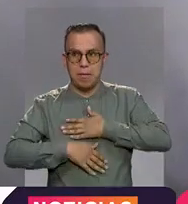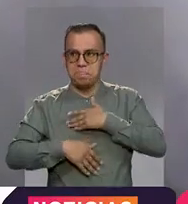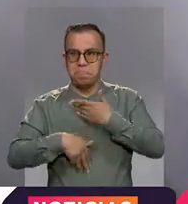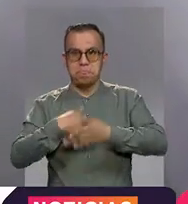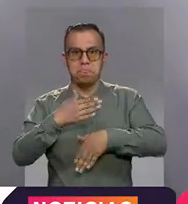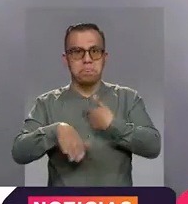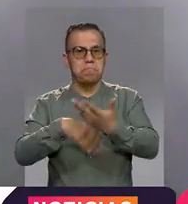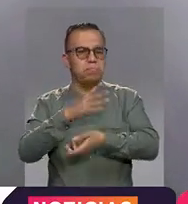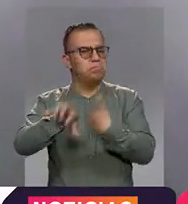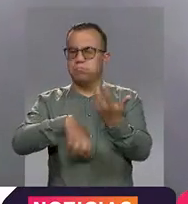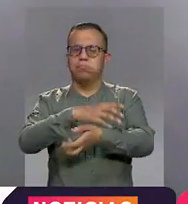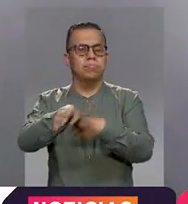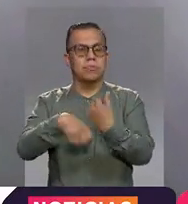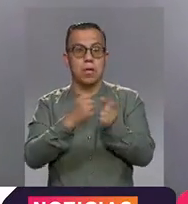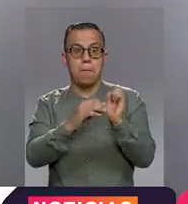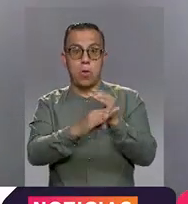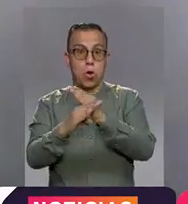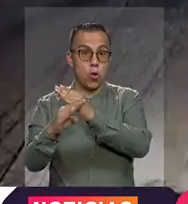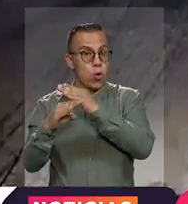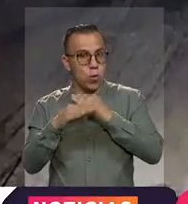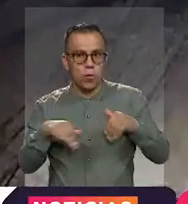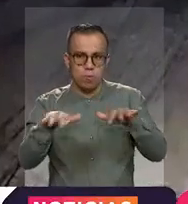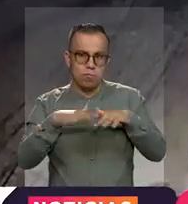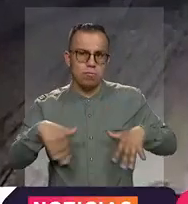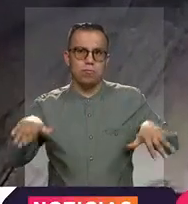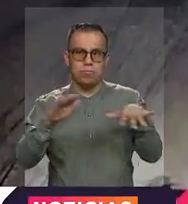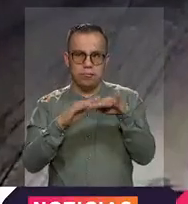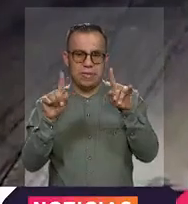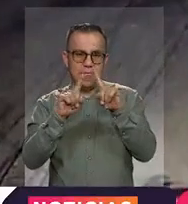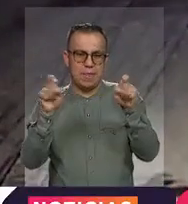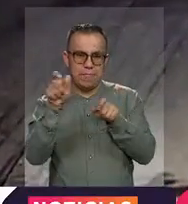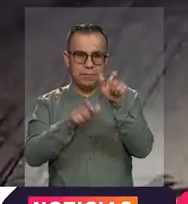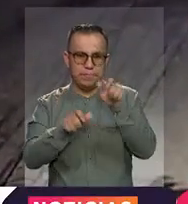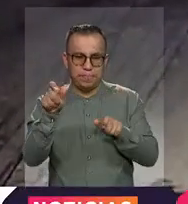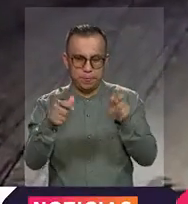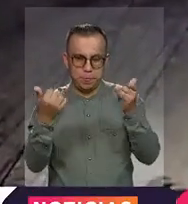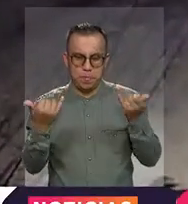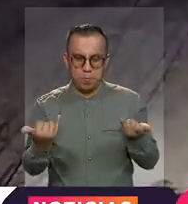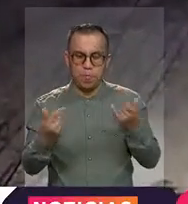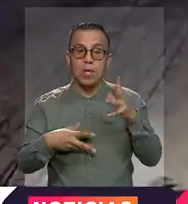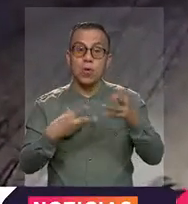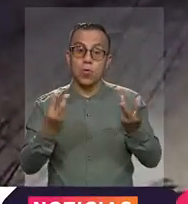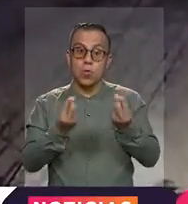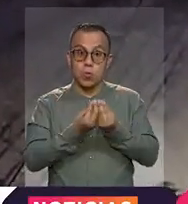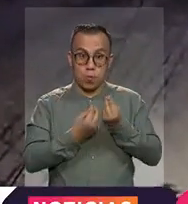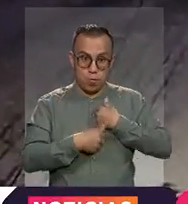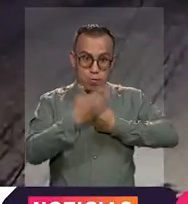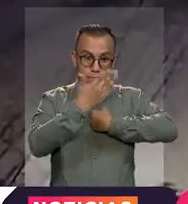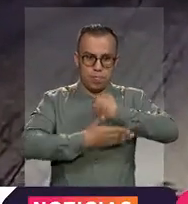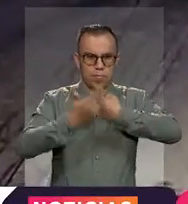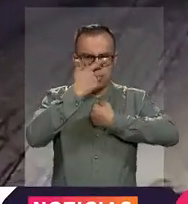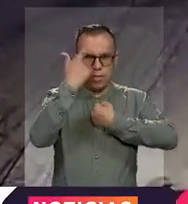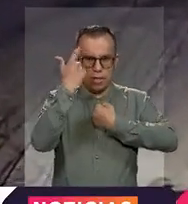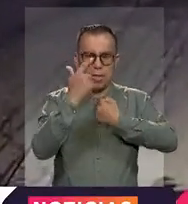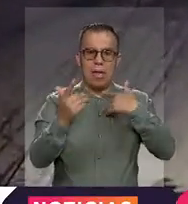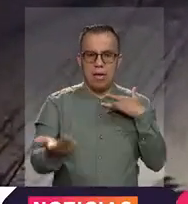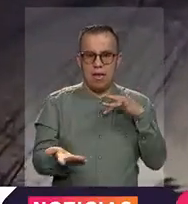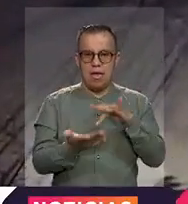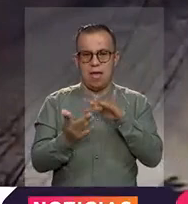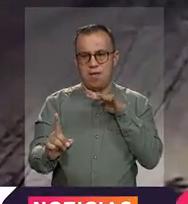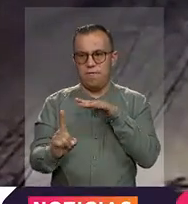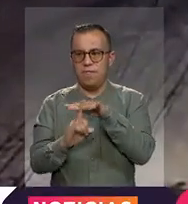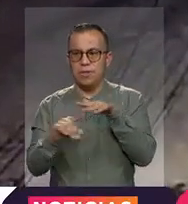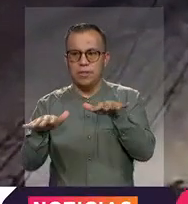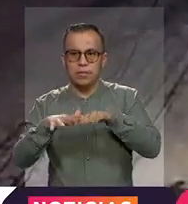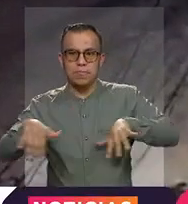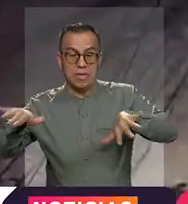en actos de vandalismo y bloqueos de la vía pública por parte de algunos manifestantes. Integrantes del ESMAD intervinieron cuando inició la afectación